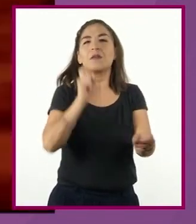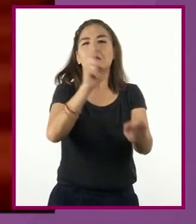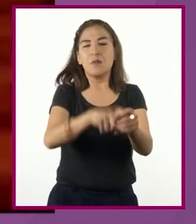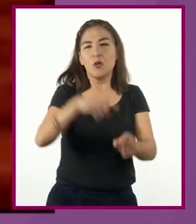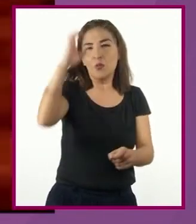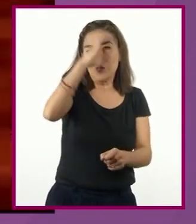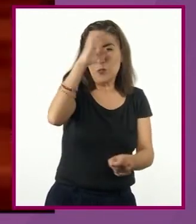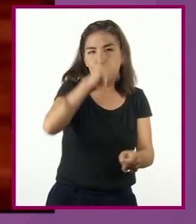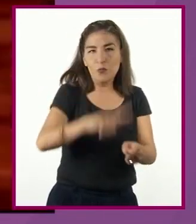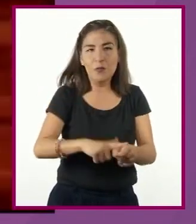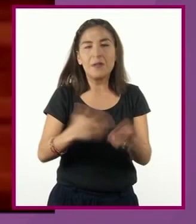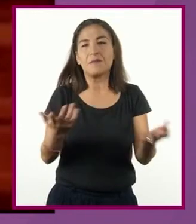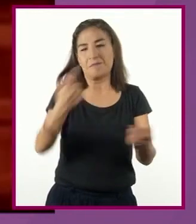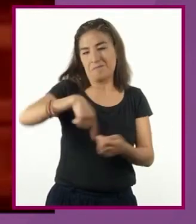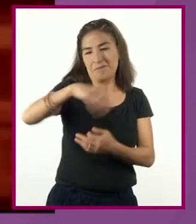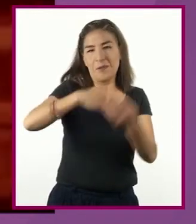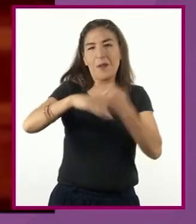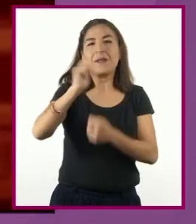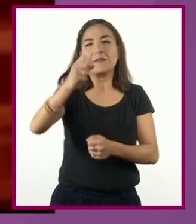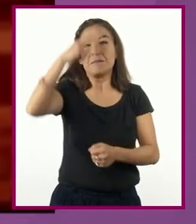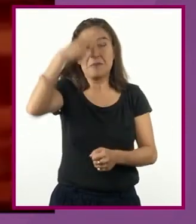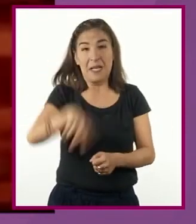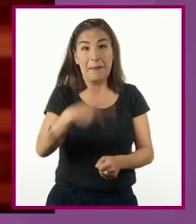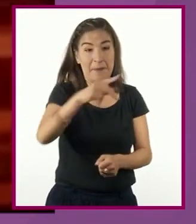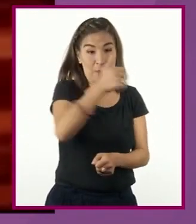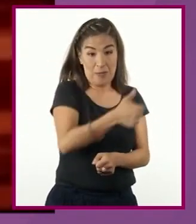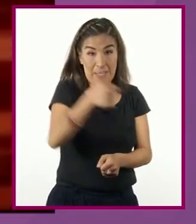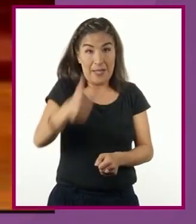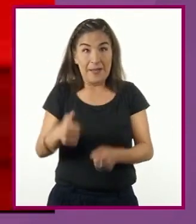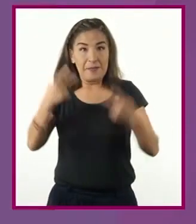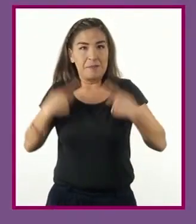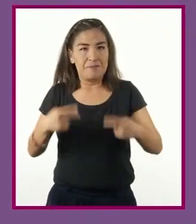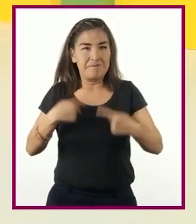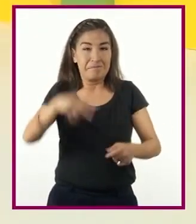cultura, somos mexicanos, pero cada mexicano es particular.